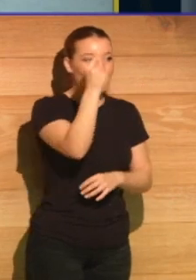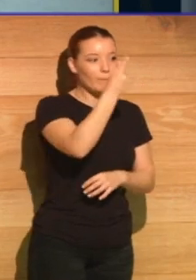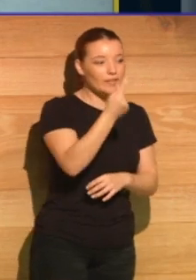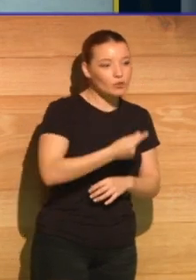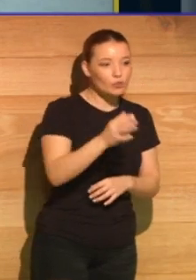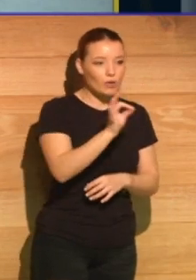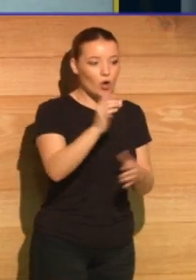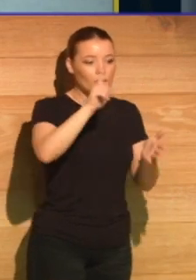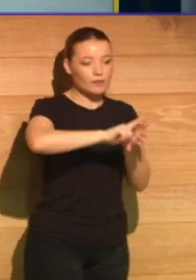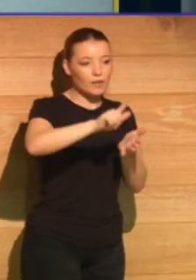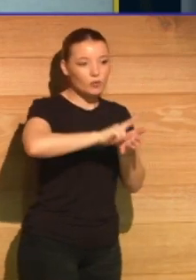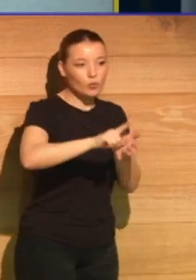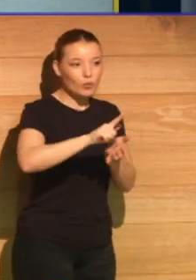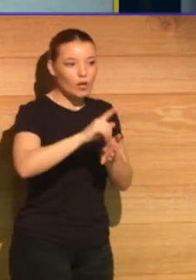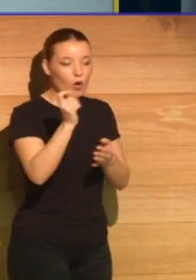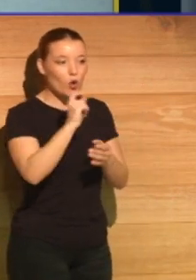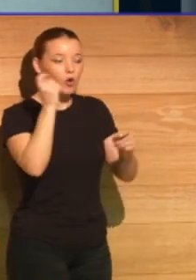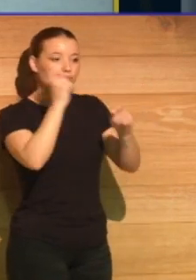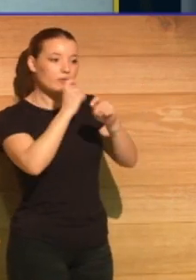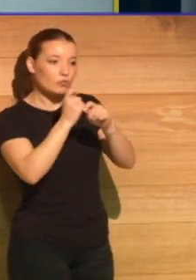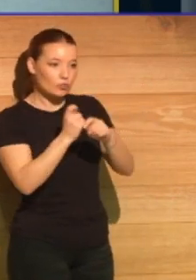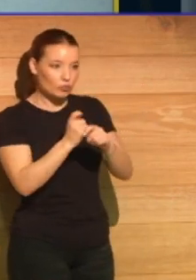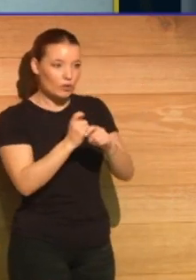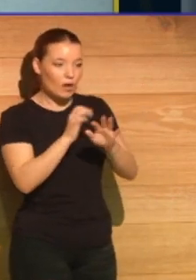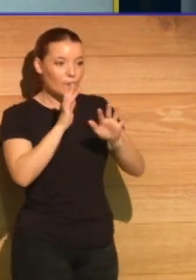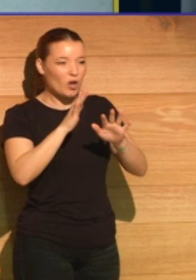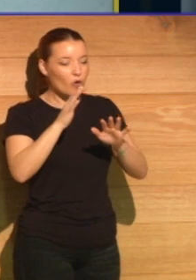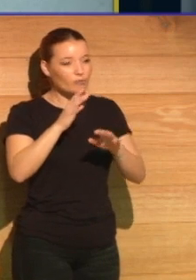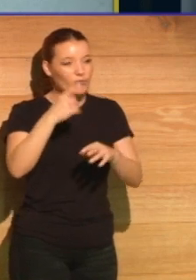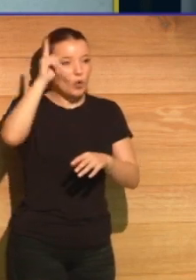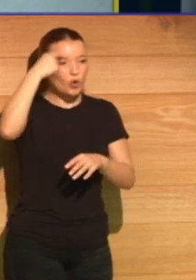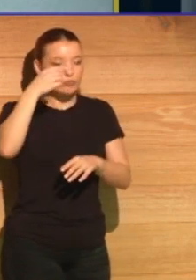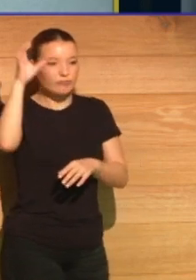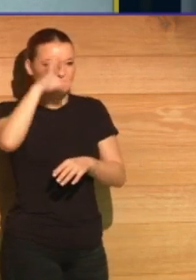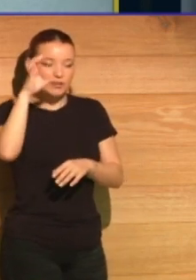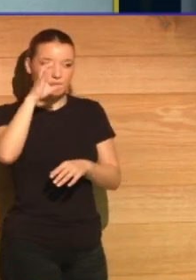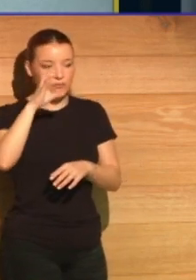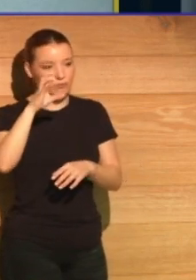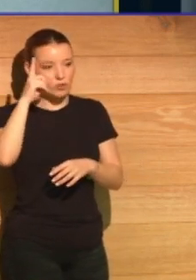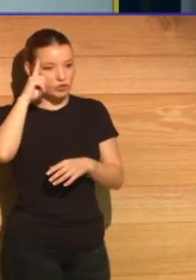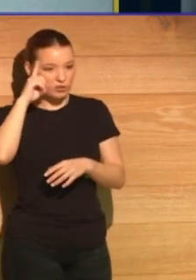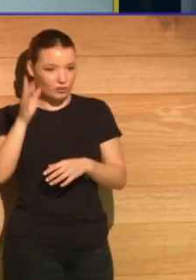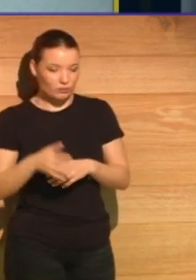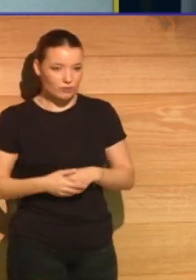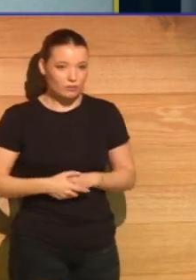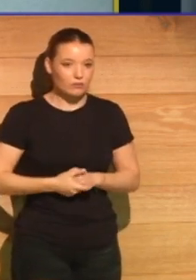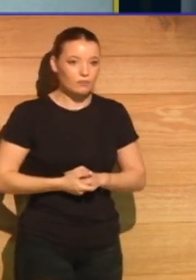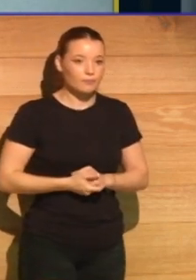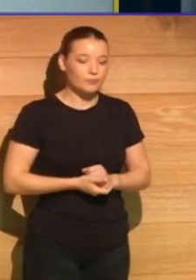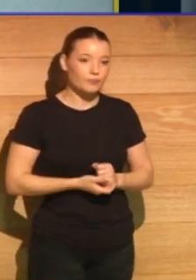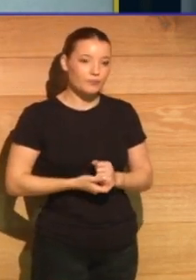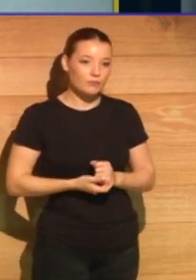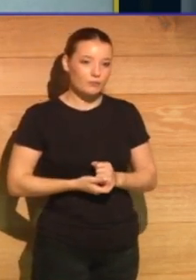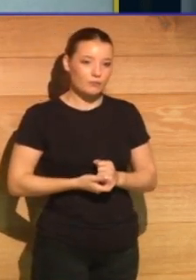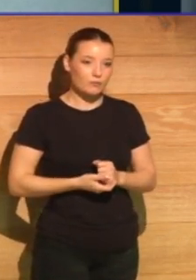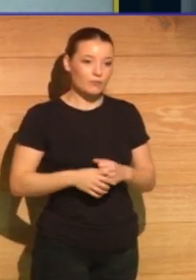En cambio, se puede sentir uno que es culto y no sabe cosas básicas de ciencias.